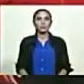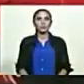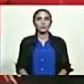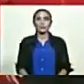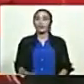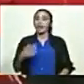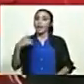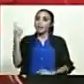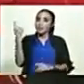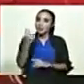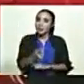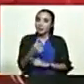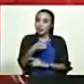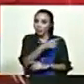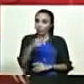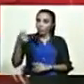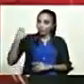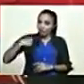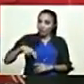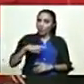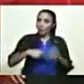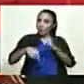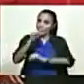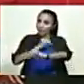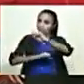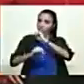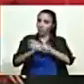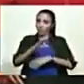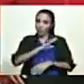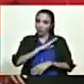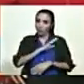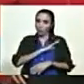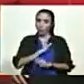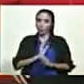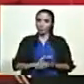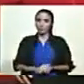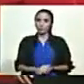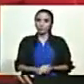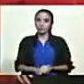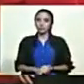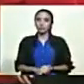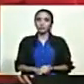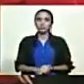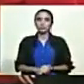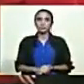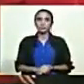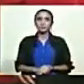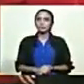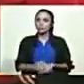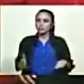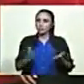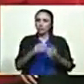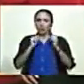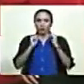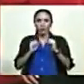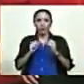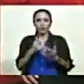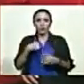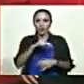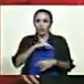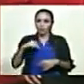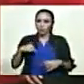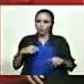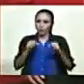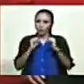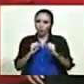tenemos que defender lo nuestro. Nadie puede creerse con el poder de ofrecer las